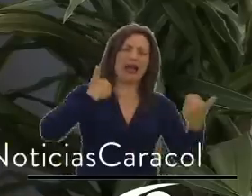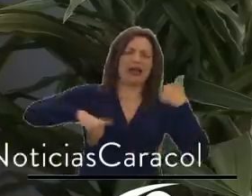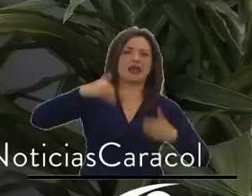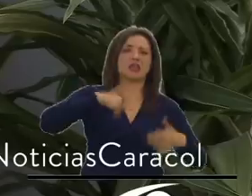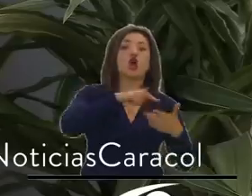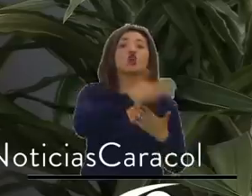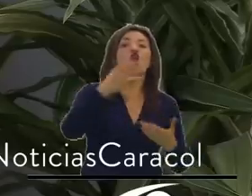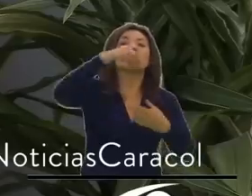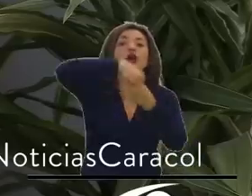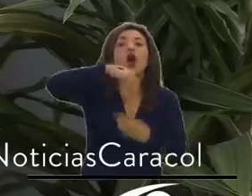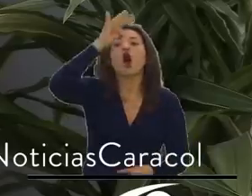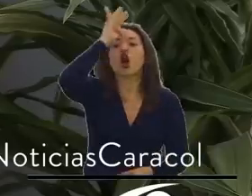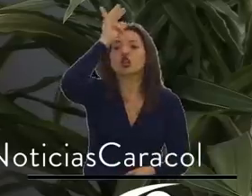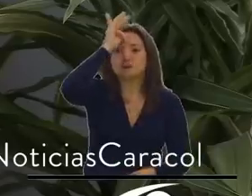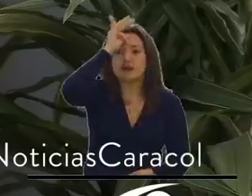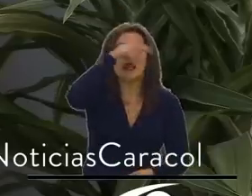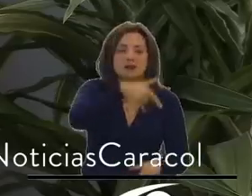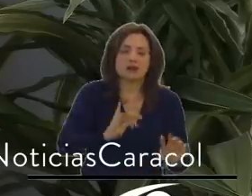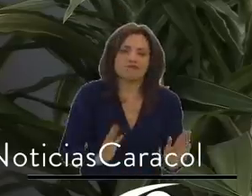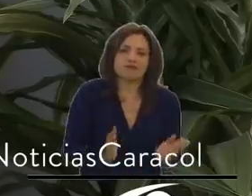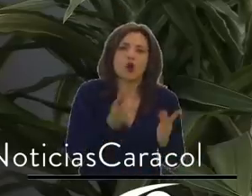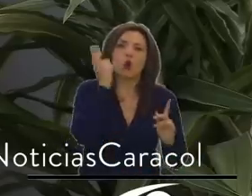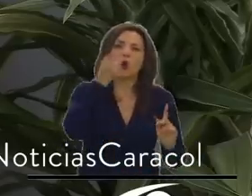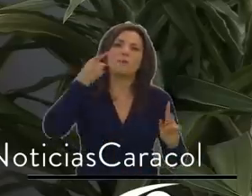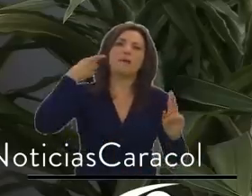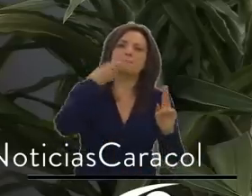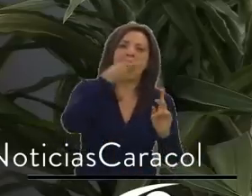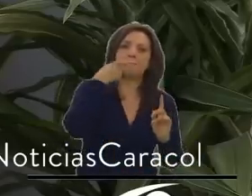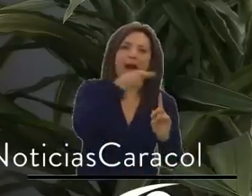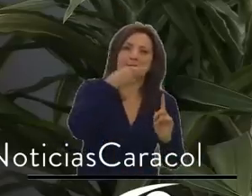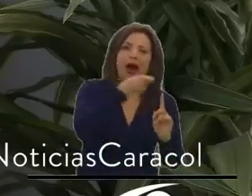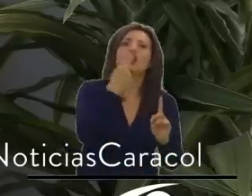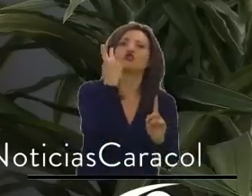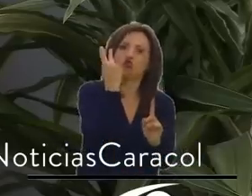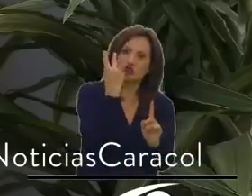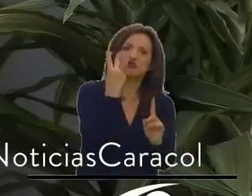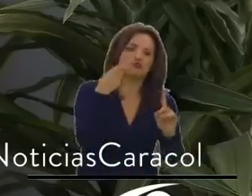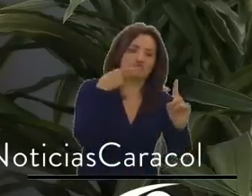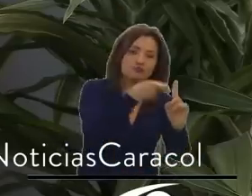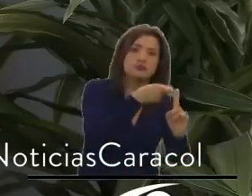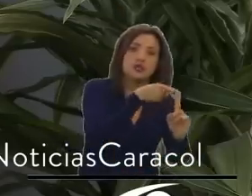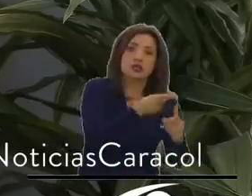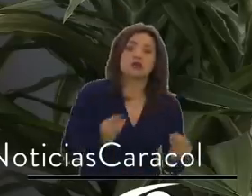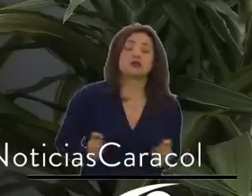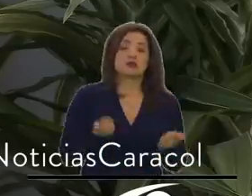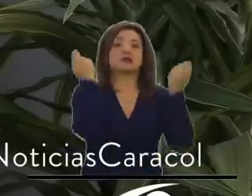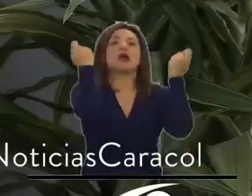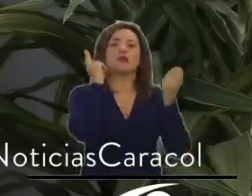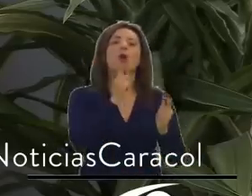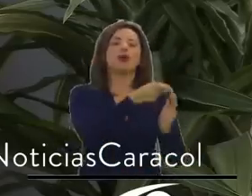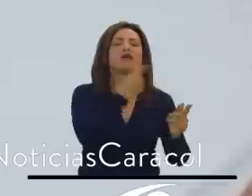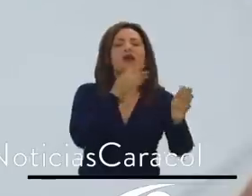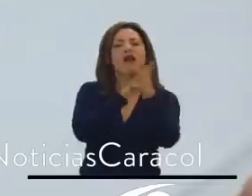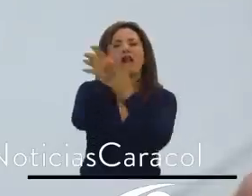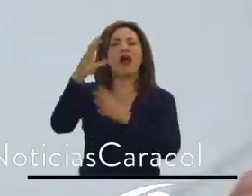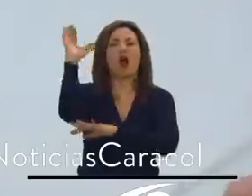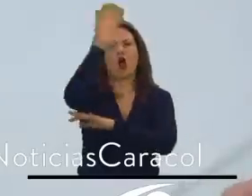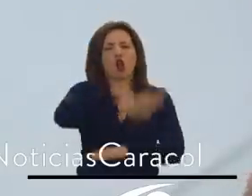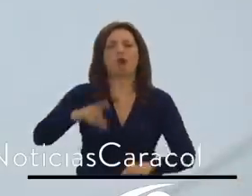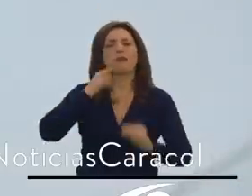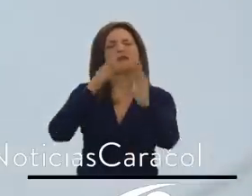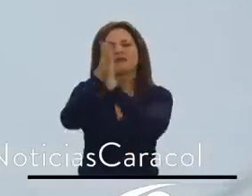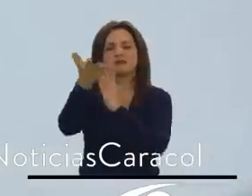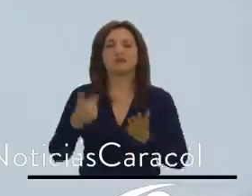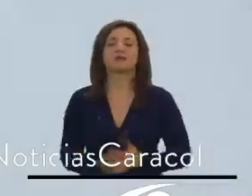se recupera tras recibir dos impactos de bala, contó lo que vivió, pero también le envió un mensaje a los colombianos.